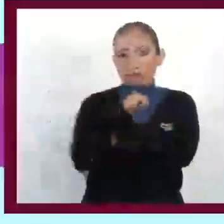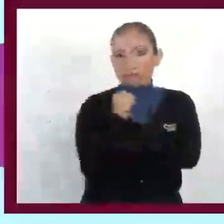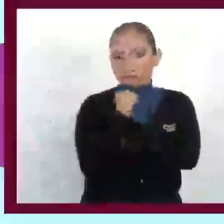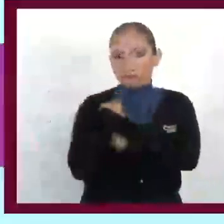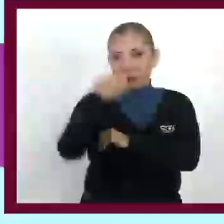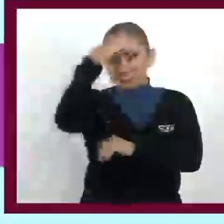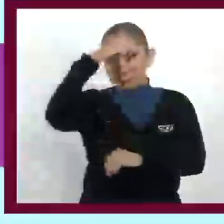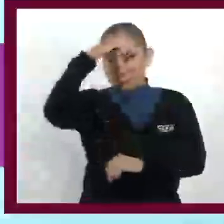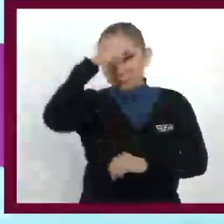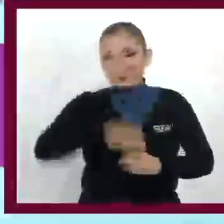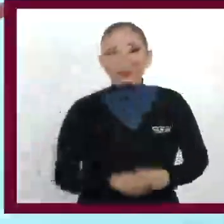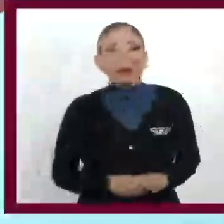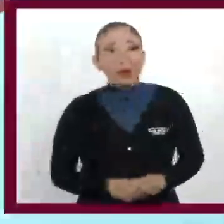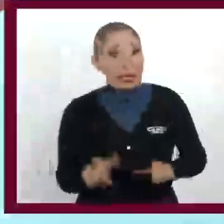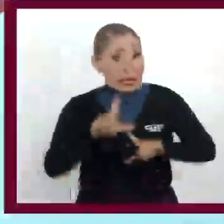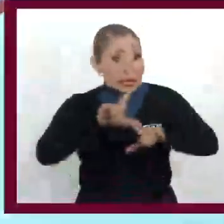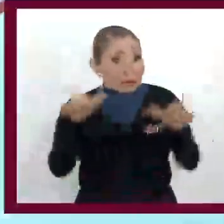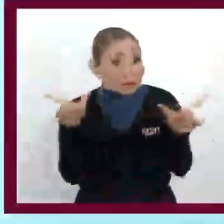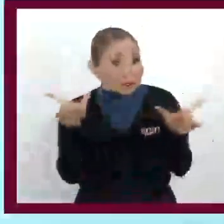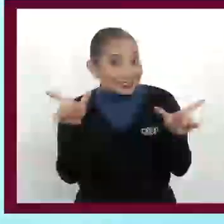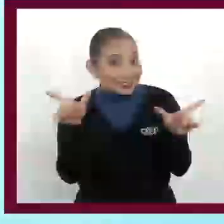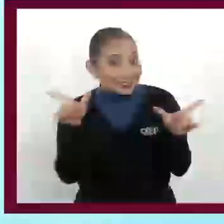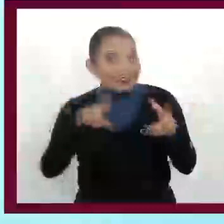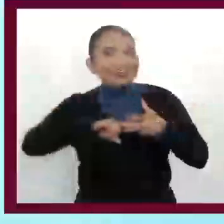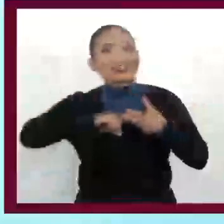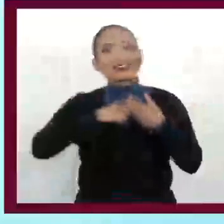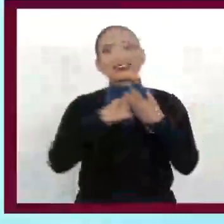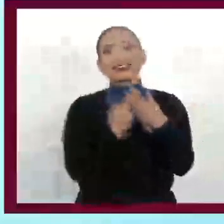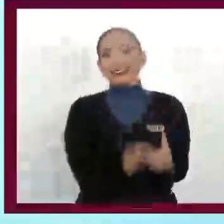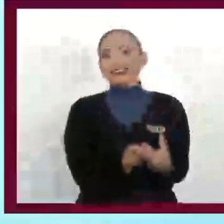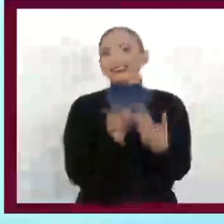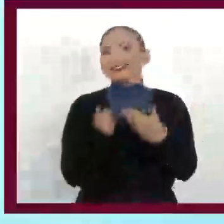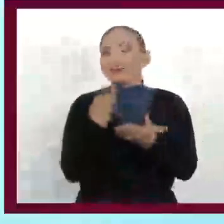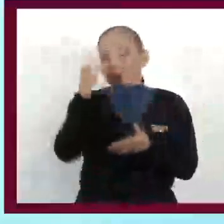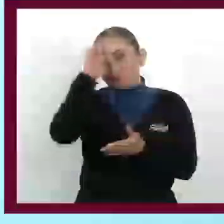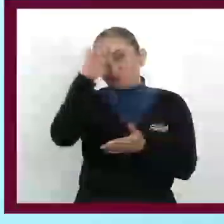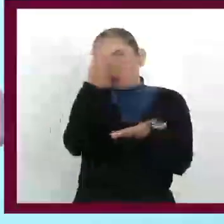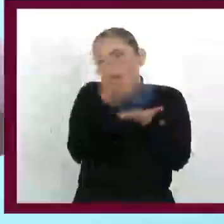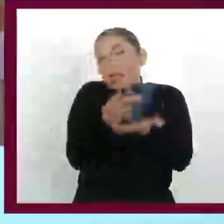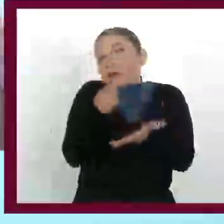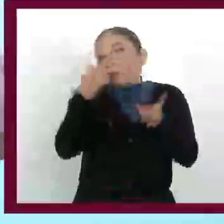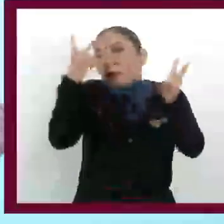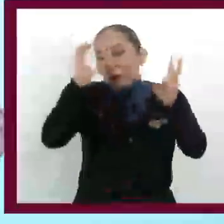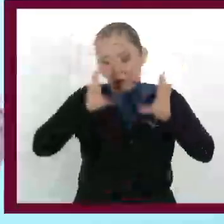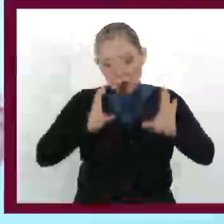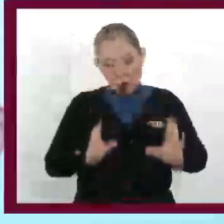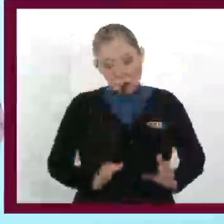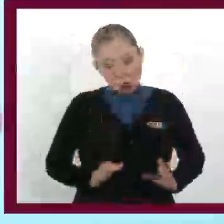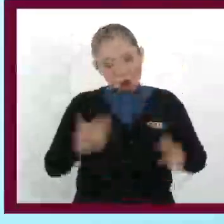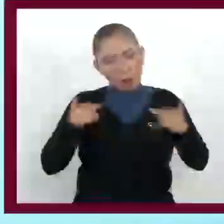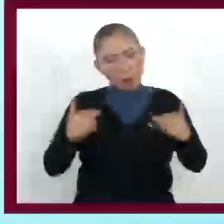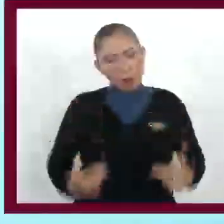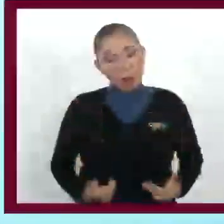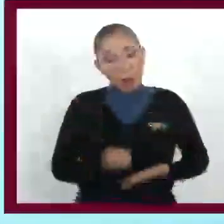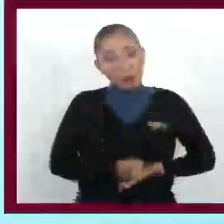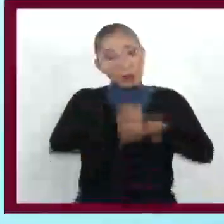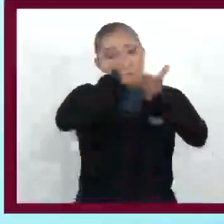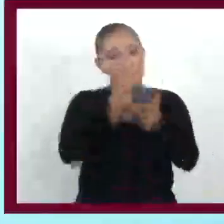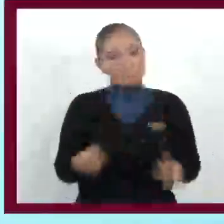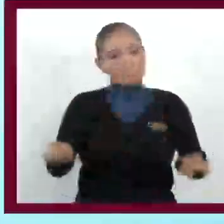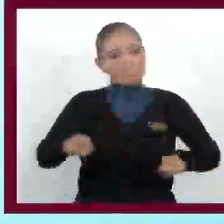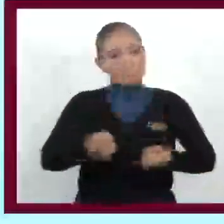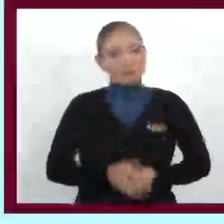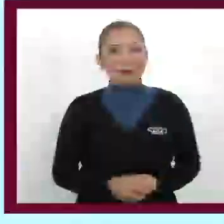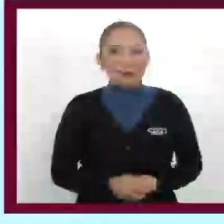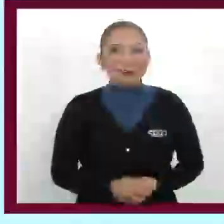de experiencias. ¿Están listos? Para empezar, les proponemos hablar del cuerpo humano como instrumento